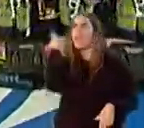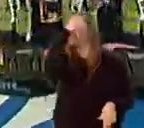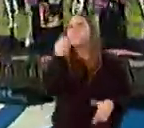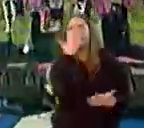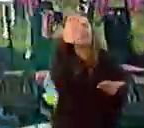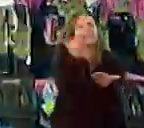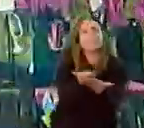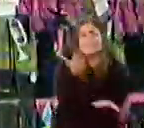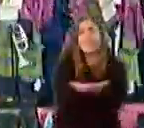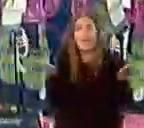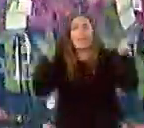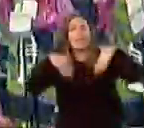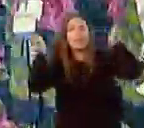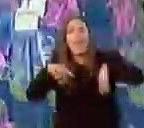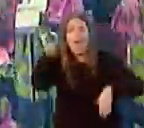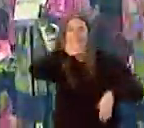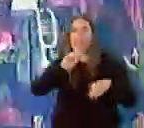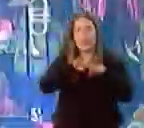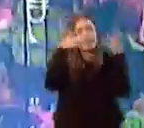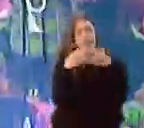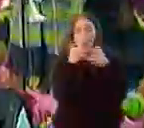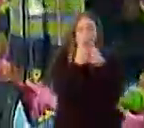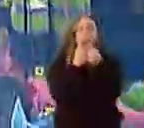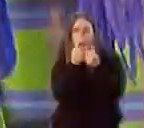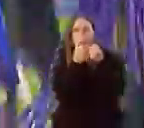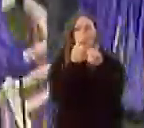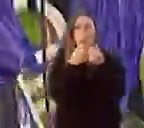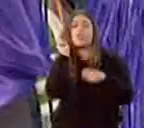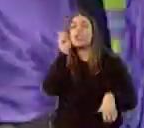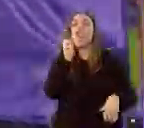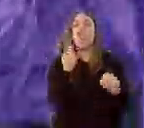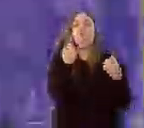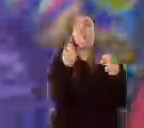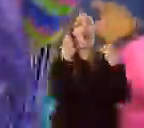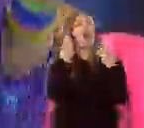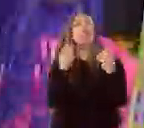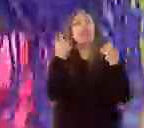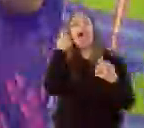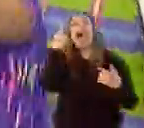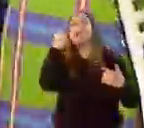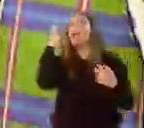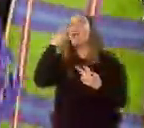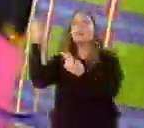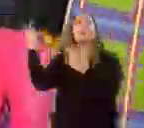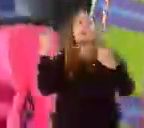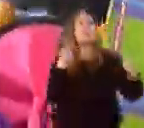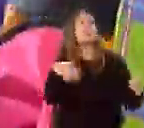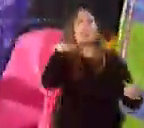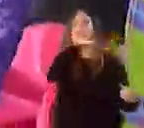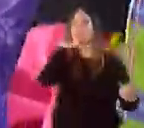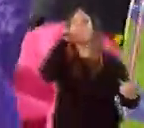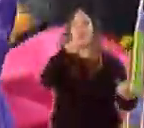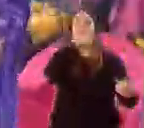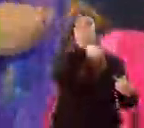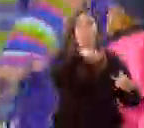mientras que ni tenemos todo para atrás como las cosas cada año viene martín la